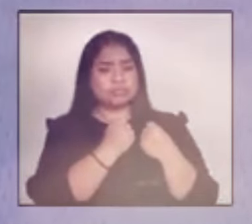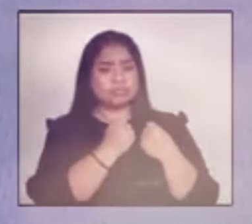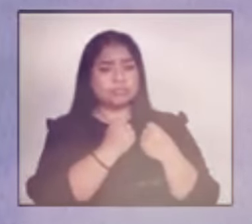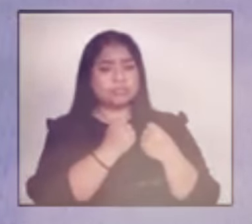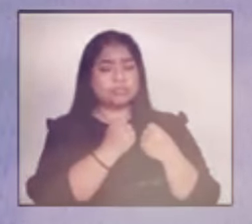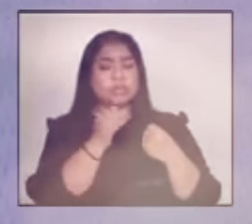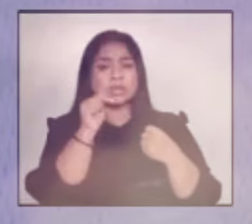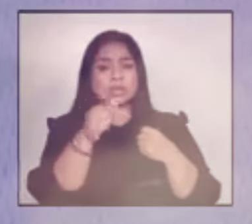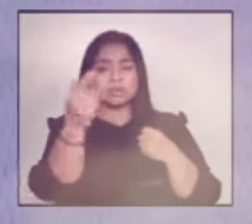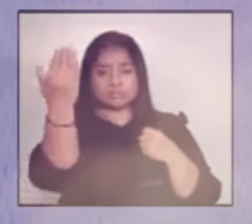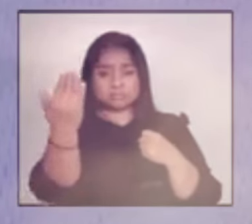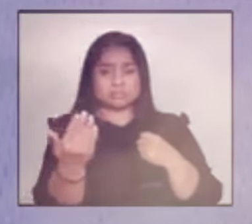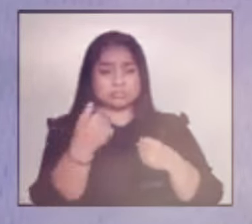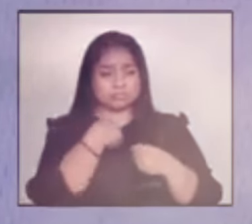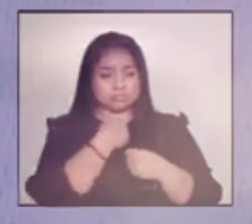Ante ustedes estoy